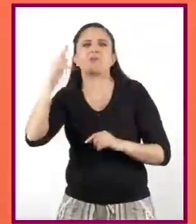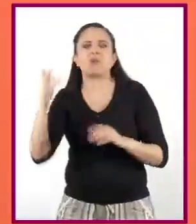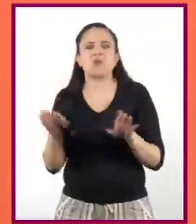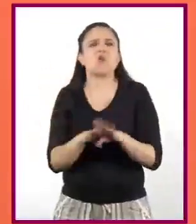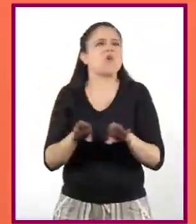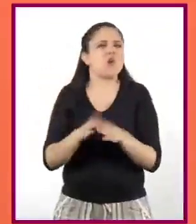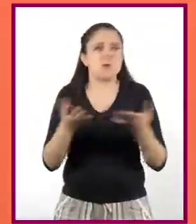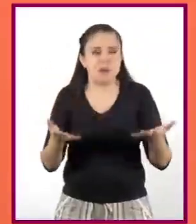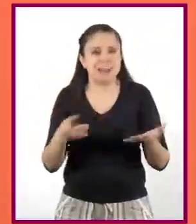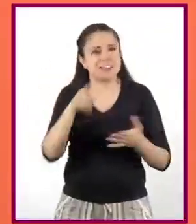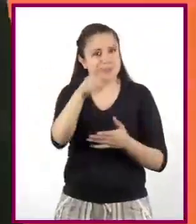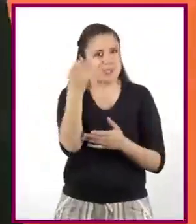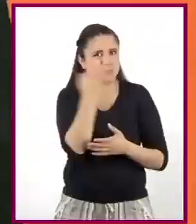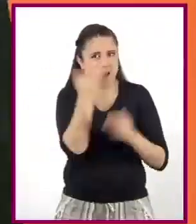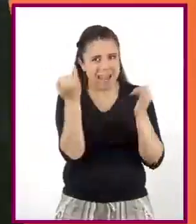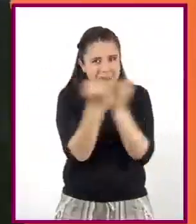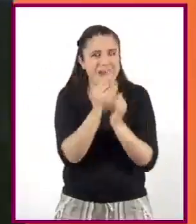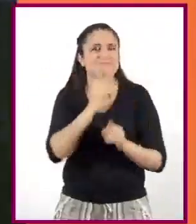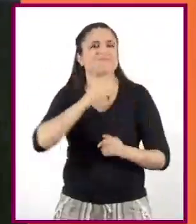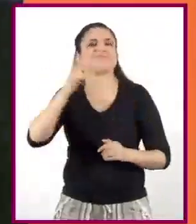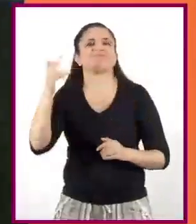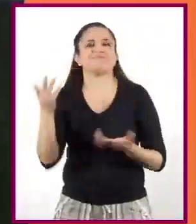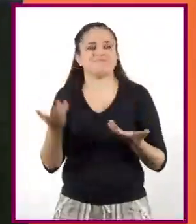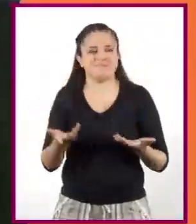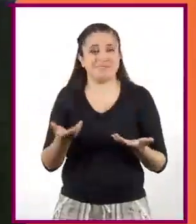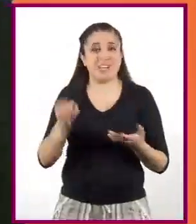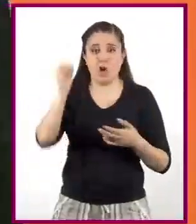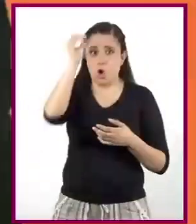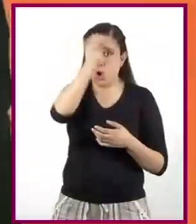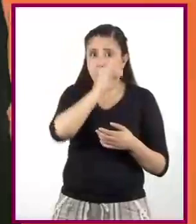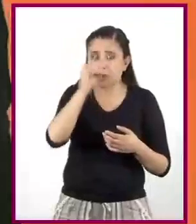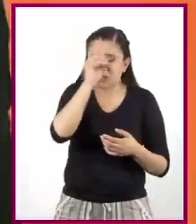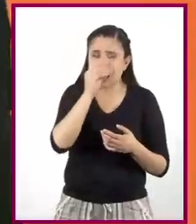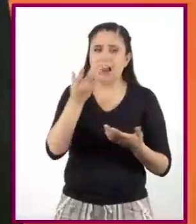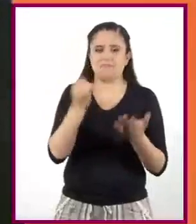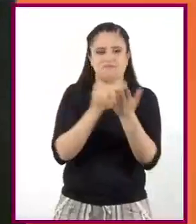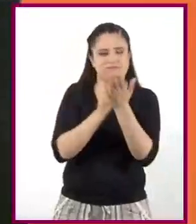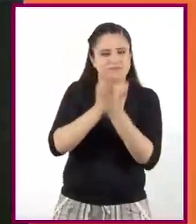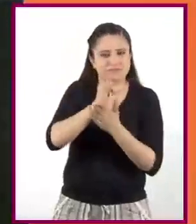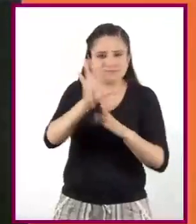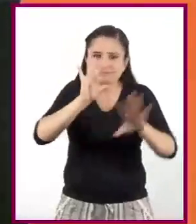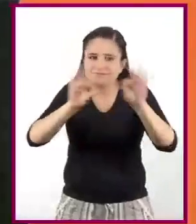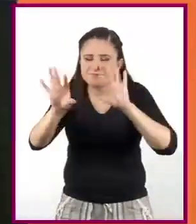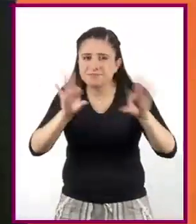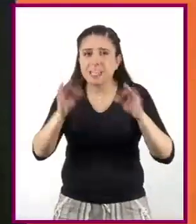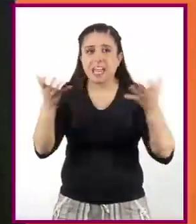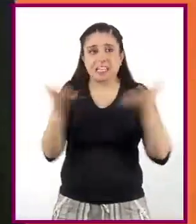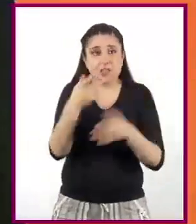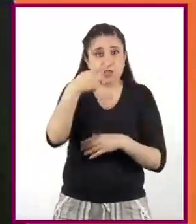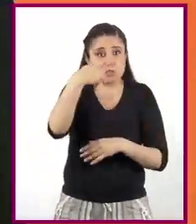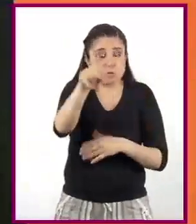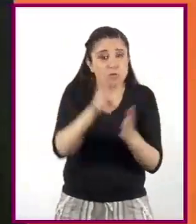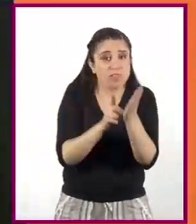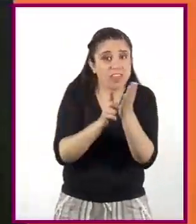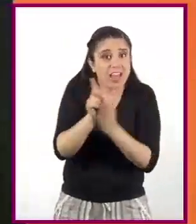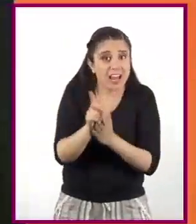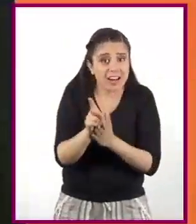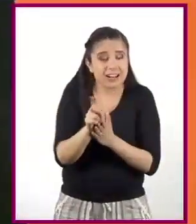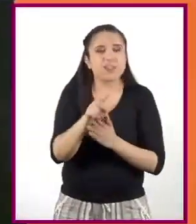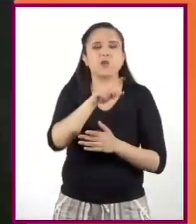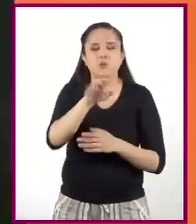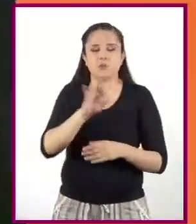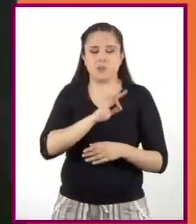esto, en su escuela. Opinar, tomar decisiones y ejercer sus derechos les permite,